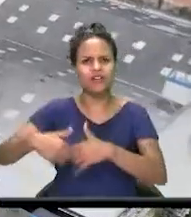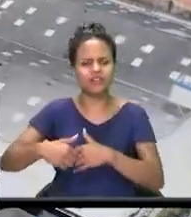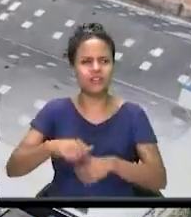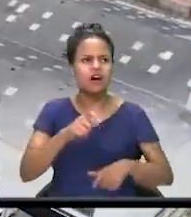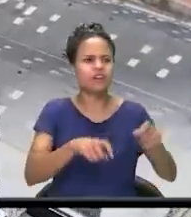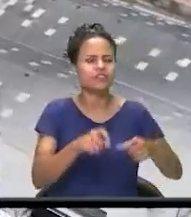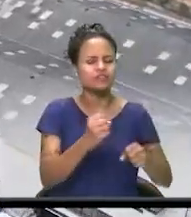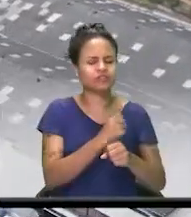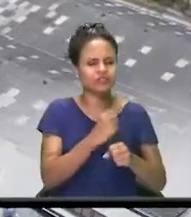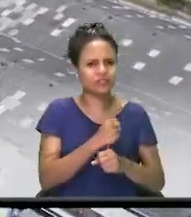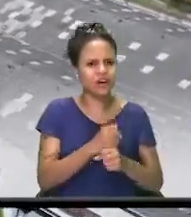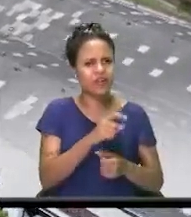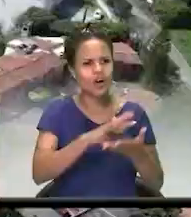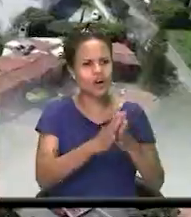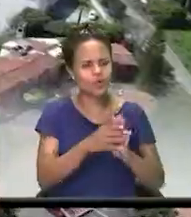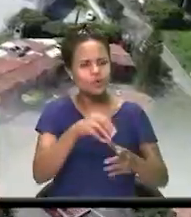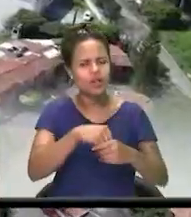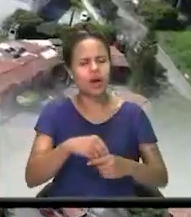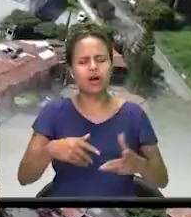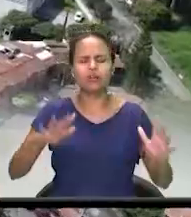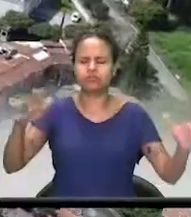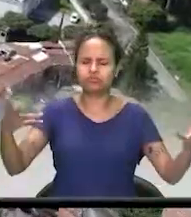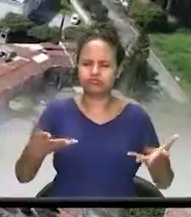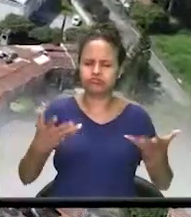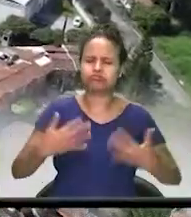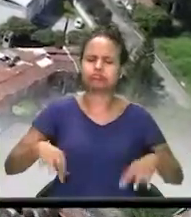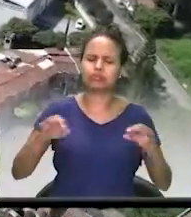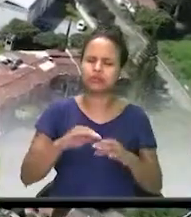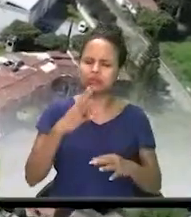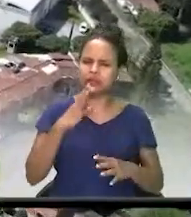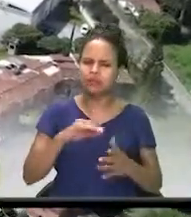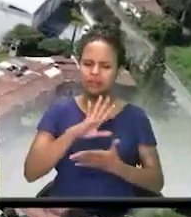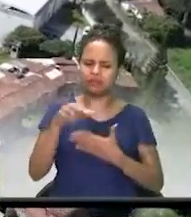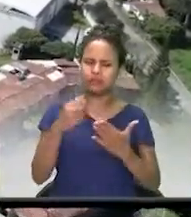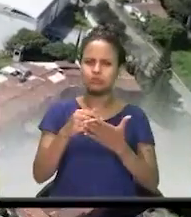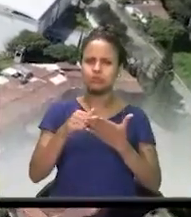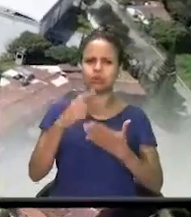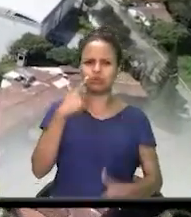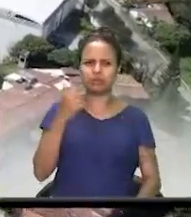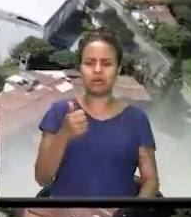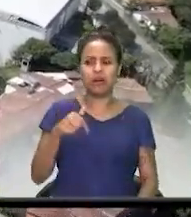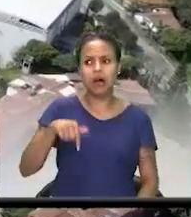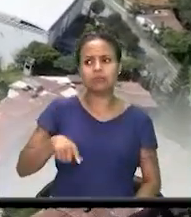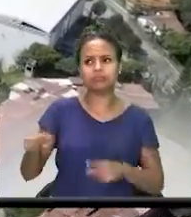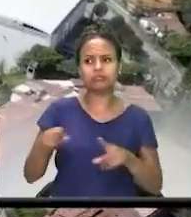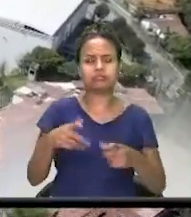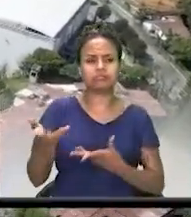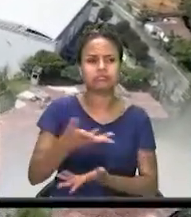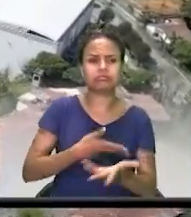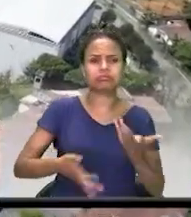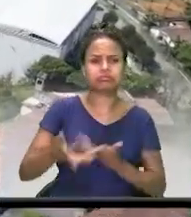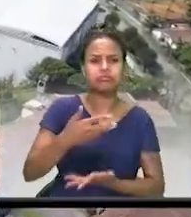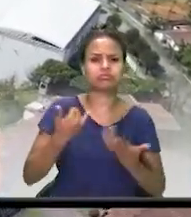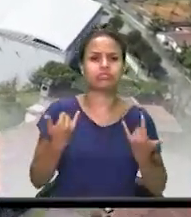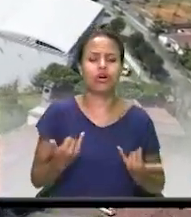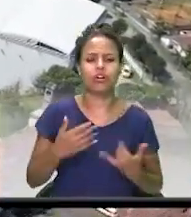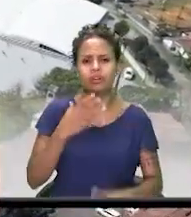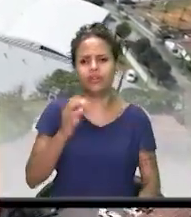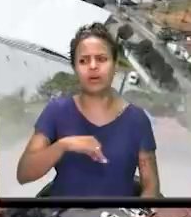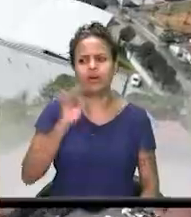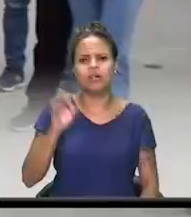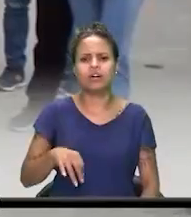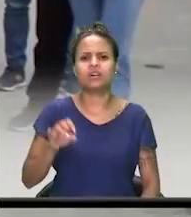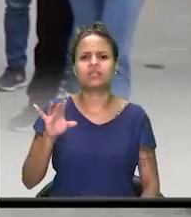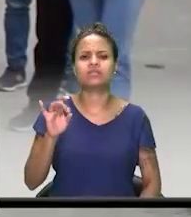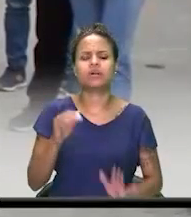unos resultados tan importantes. Recibimos a Itagüí con 12.500 unidades productivas, hoy estamos por encima de las